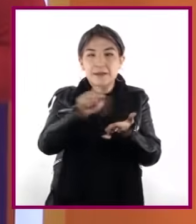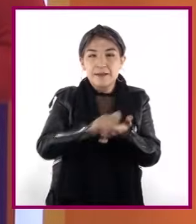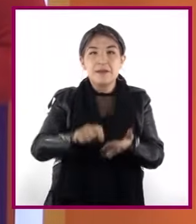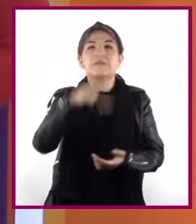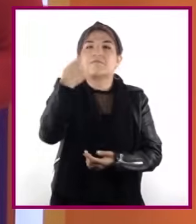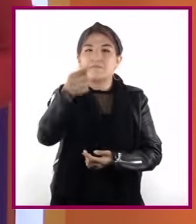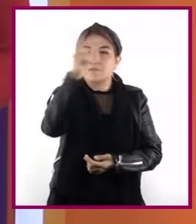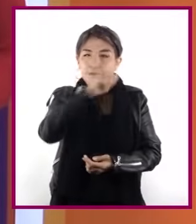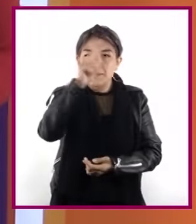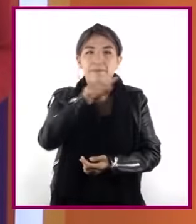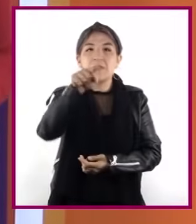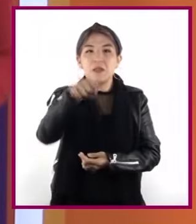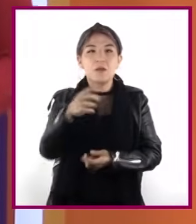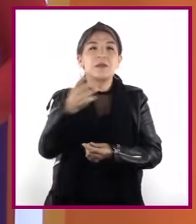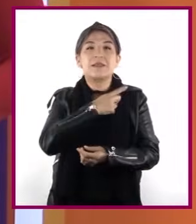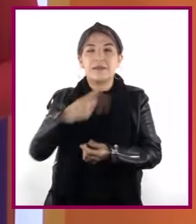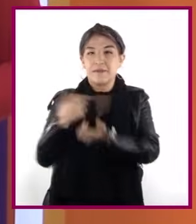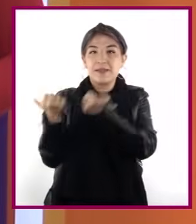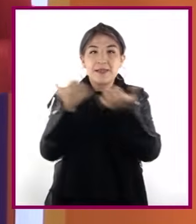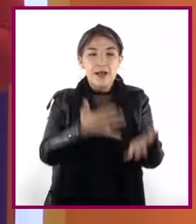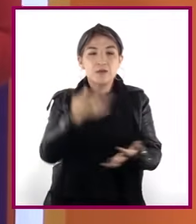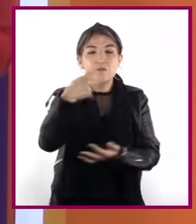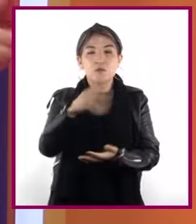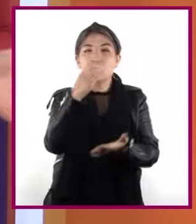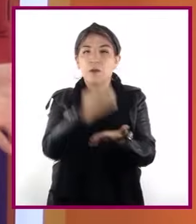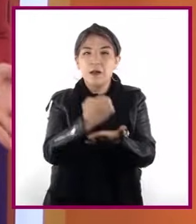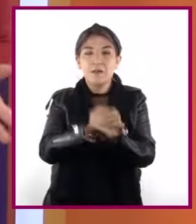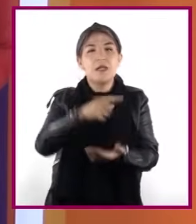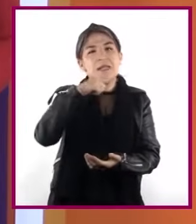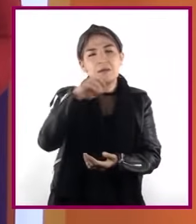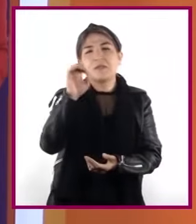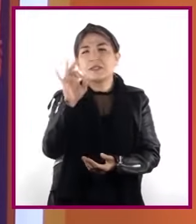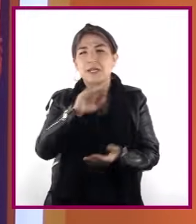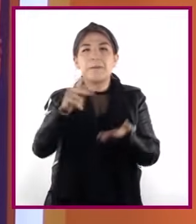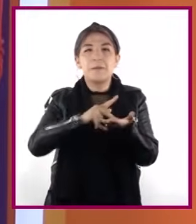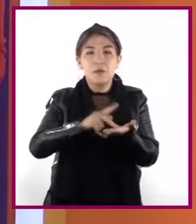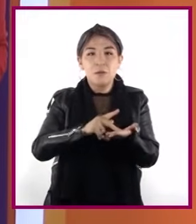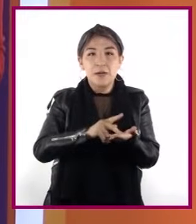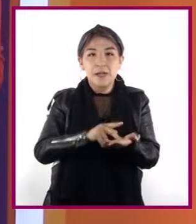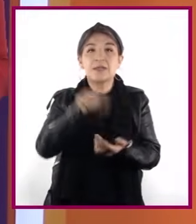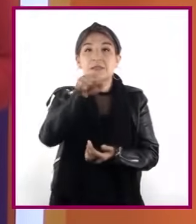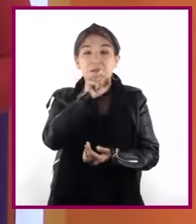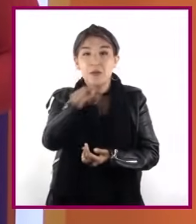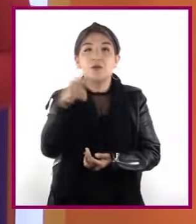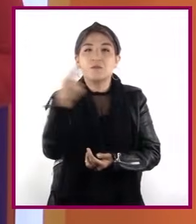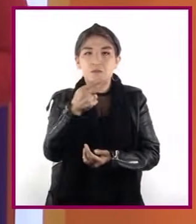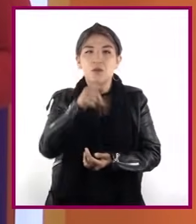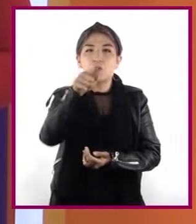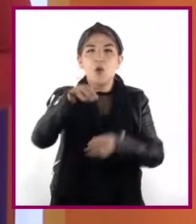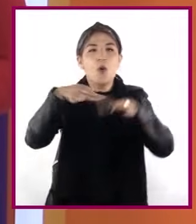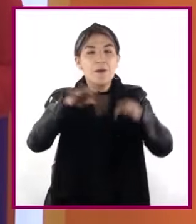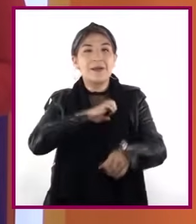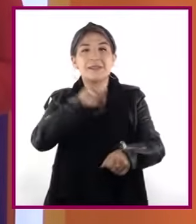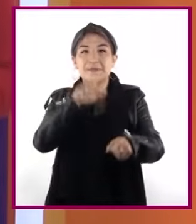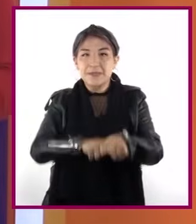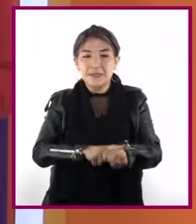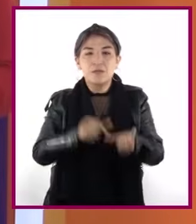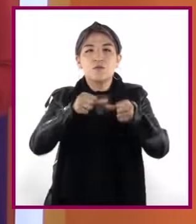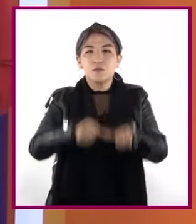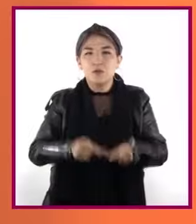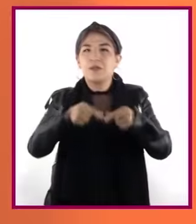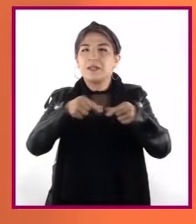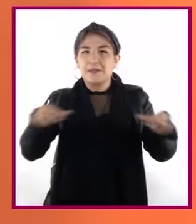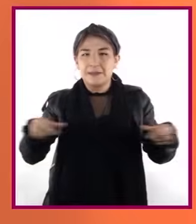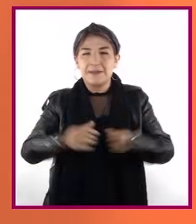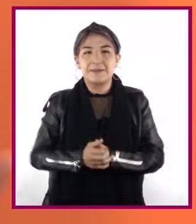les sugiero tener a la mano su cuaderno y lápiz o bolígrafo, y si lo requieren, dispongan de hojas Leyer, punzón y